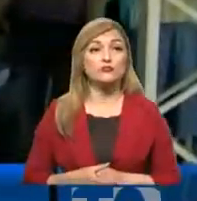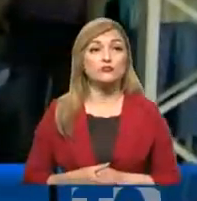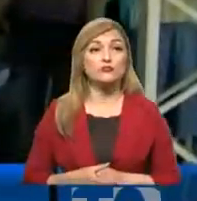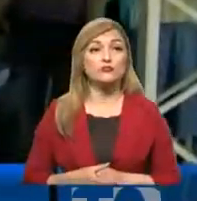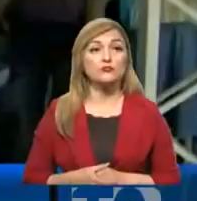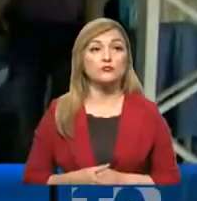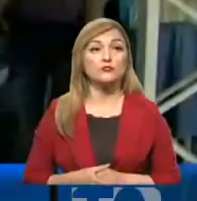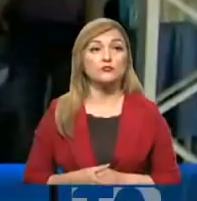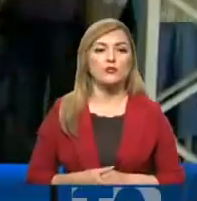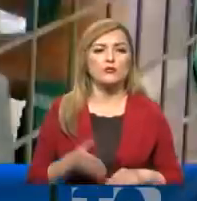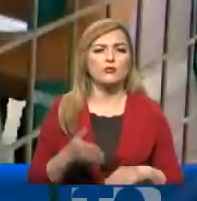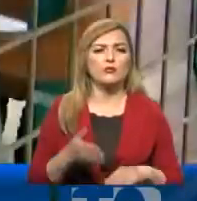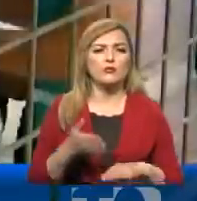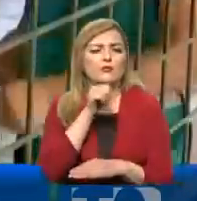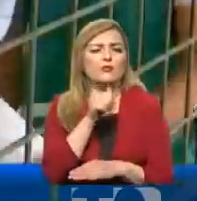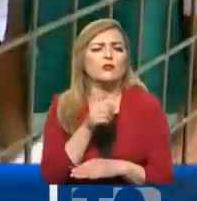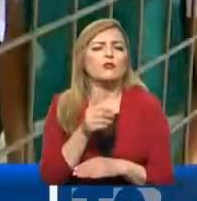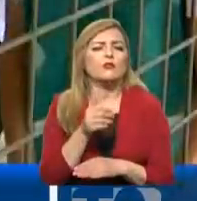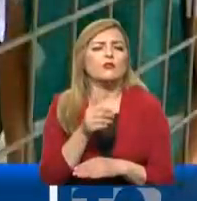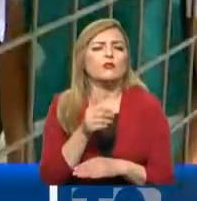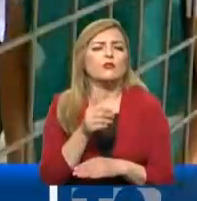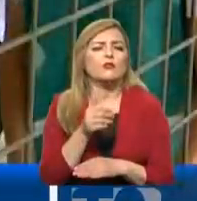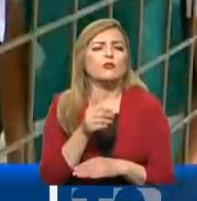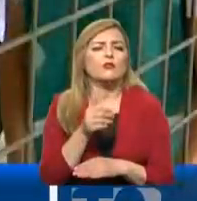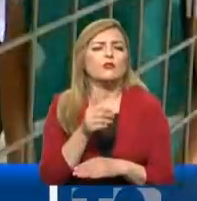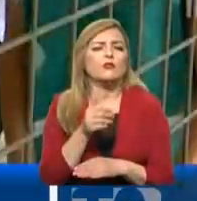por hacer?